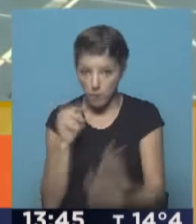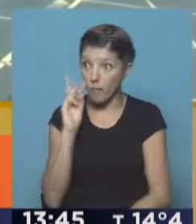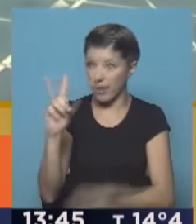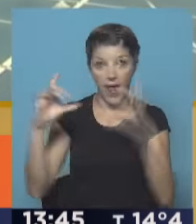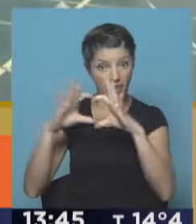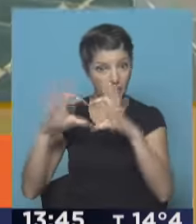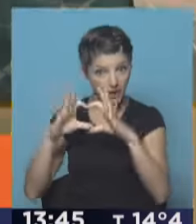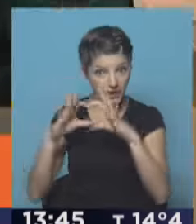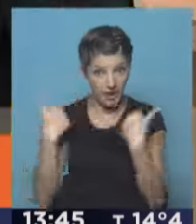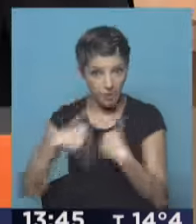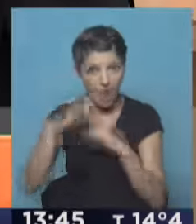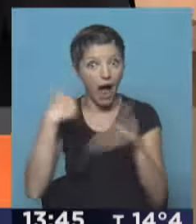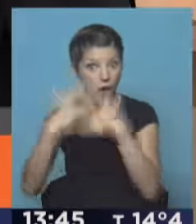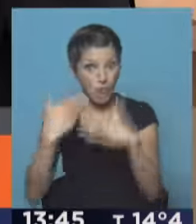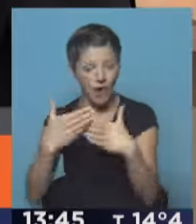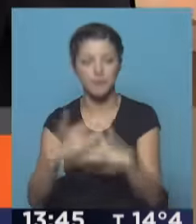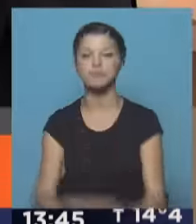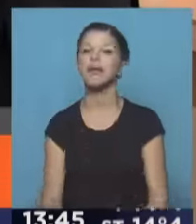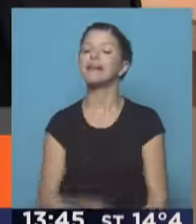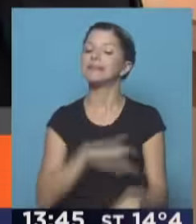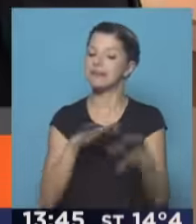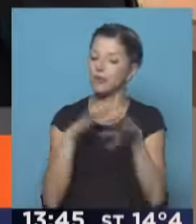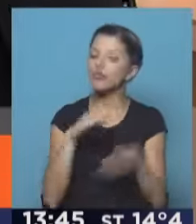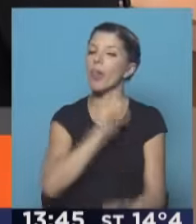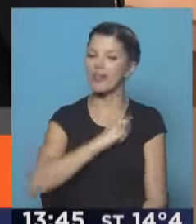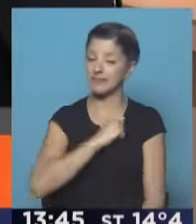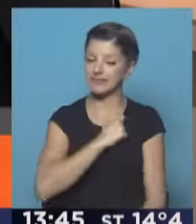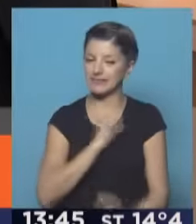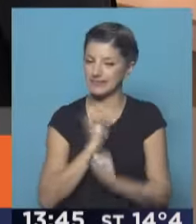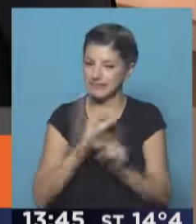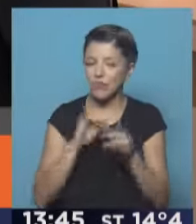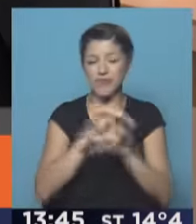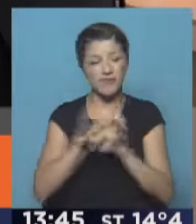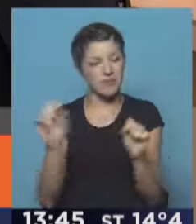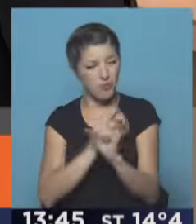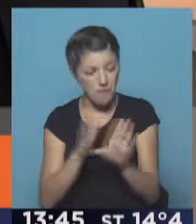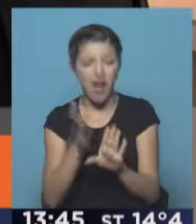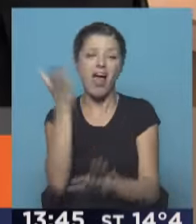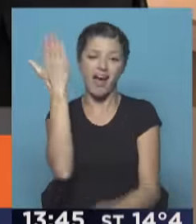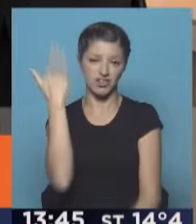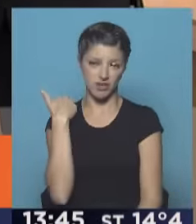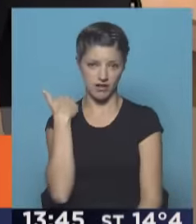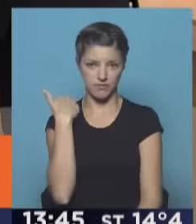la cancha. Serio lo de la Bessi, ¿no? Fue la noticia más dolorosa que sufrimos en el día de ayer.